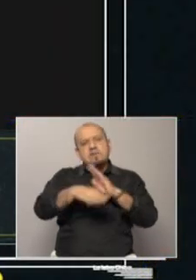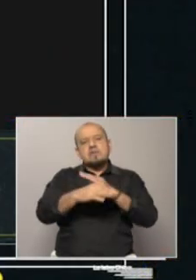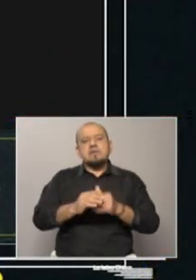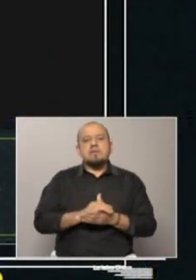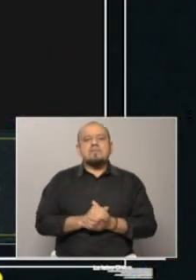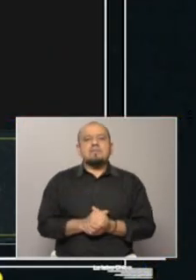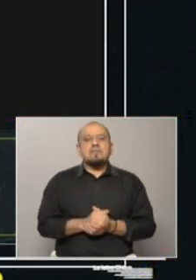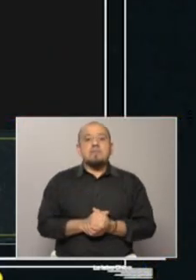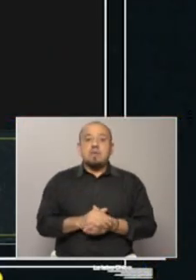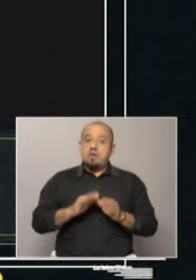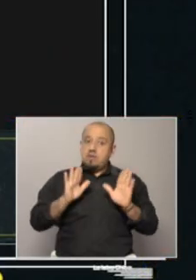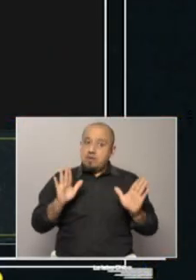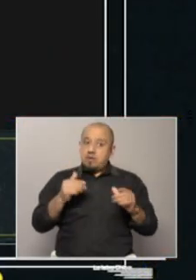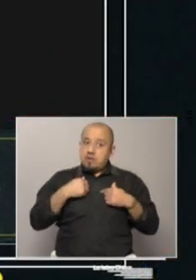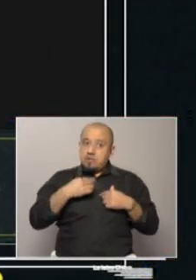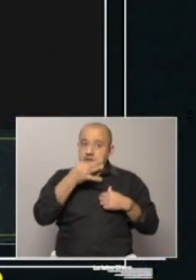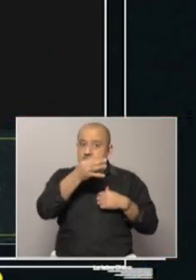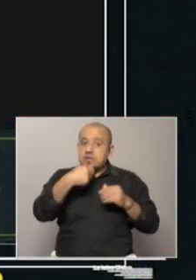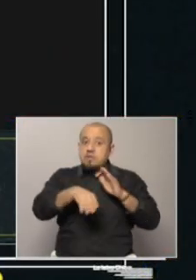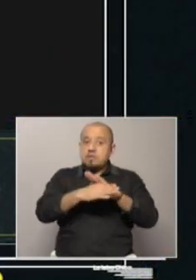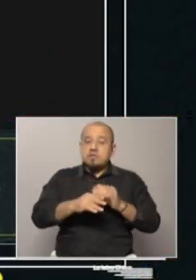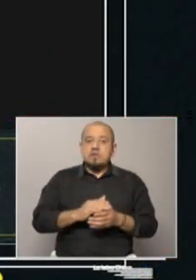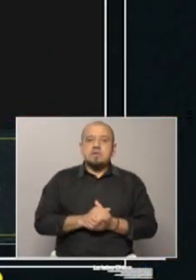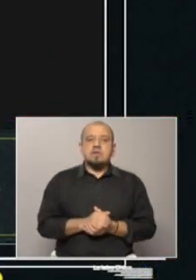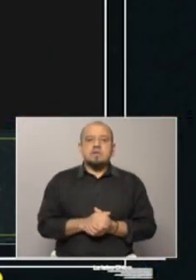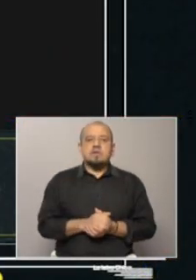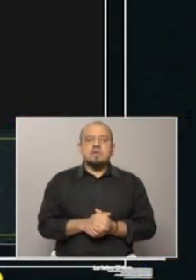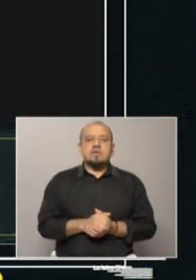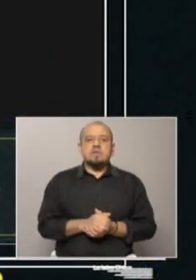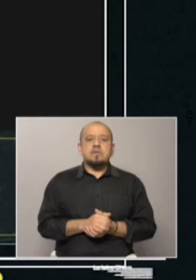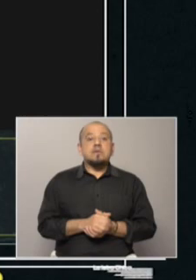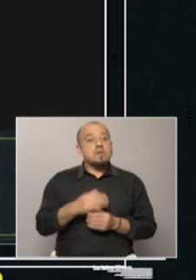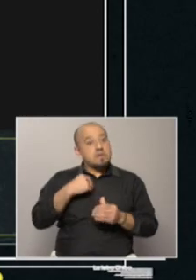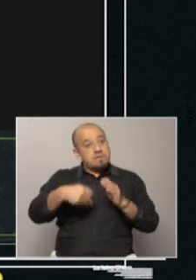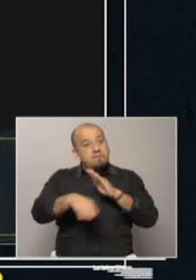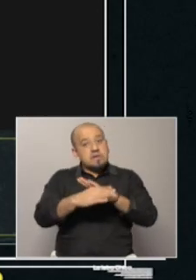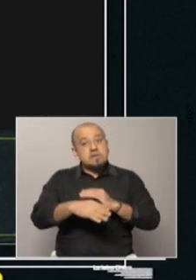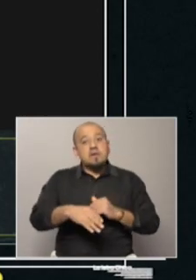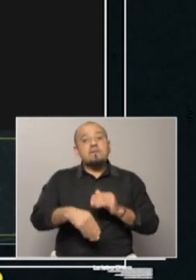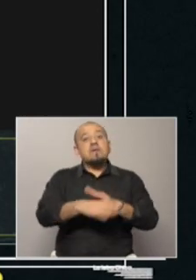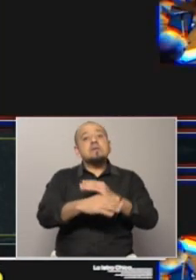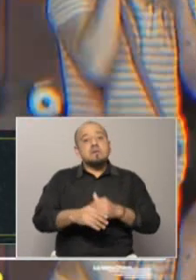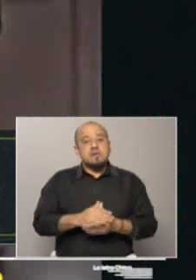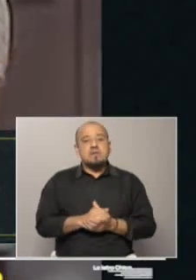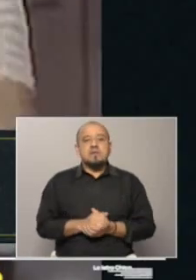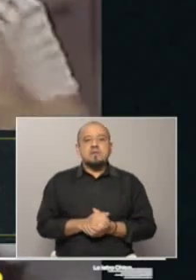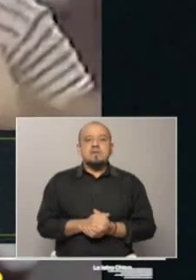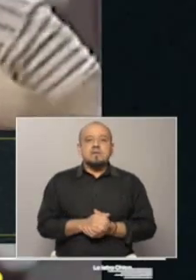Mire, no me haga decirle que se retire de sala. Tenemos una pequeña crisis. Retírese de sala si me hace favor.